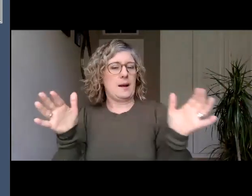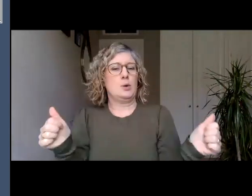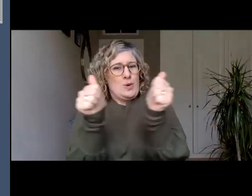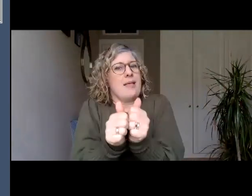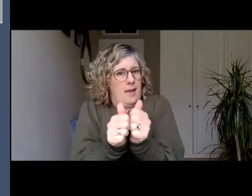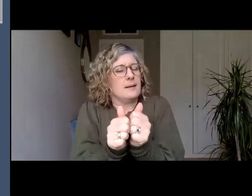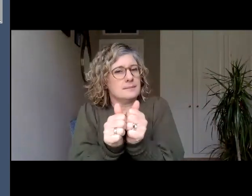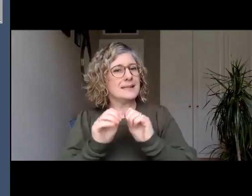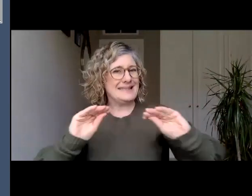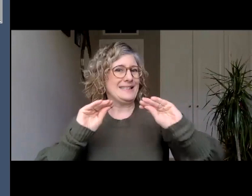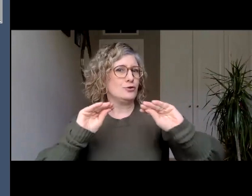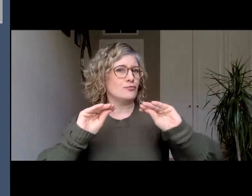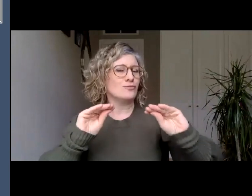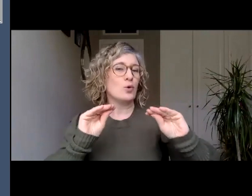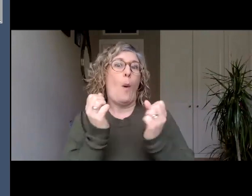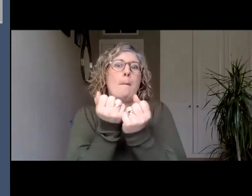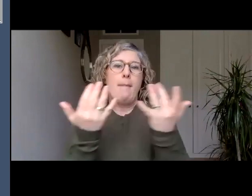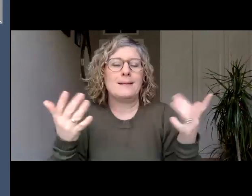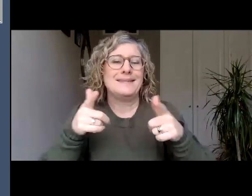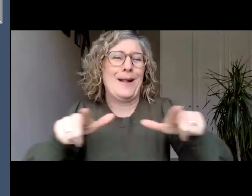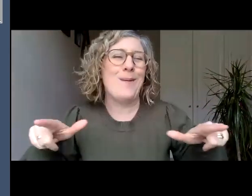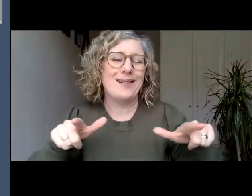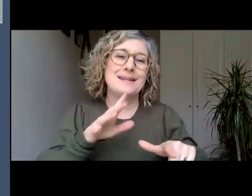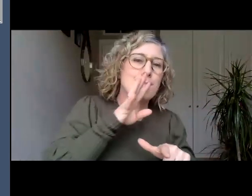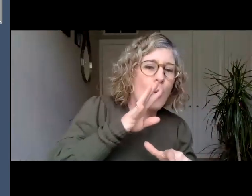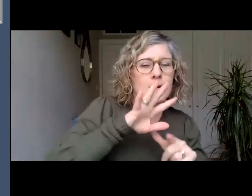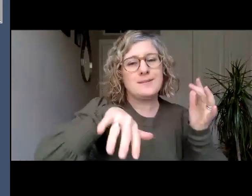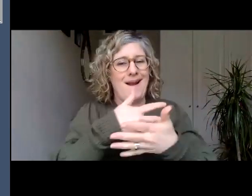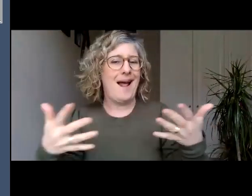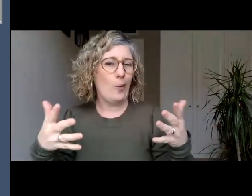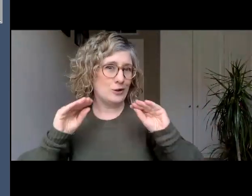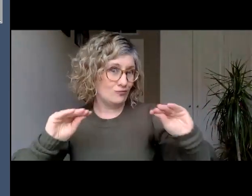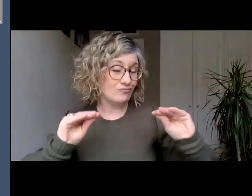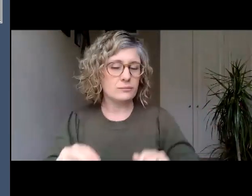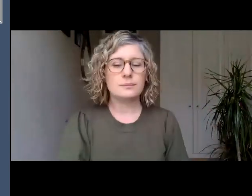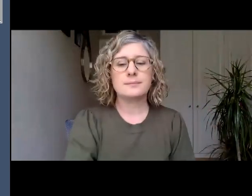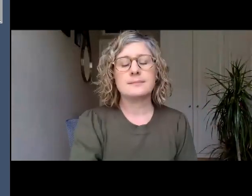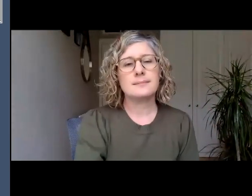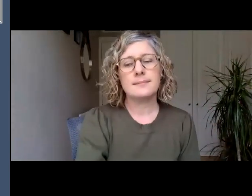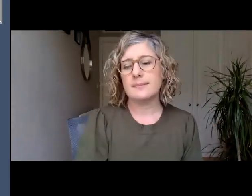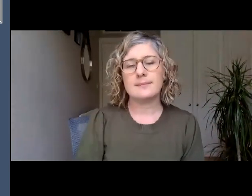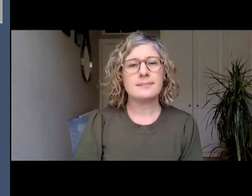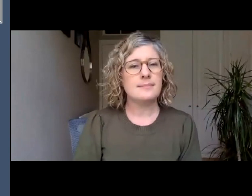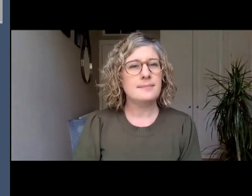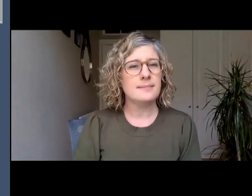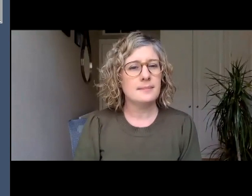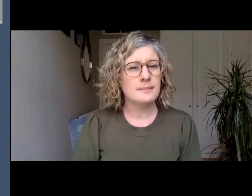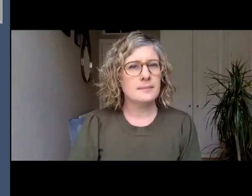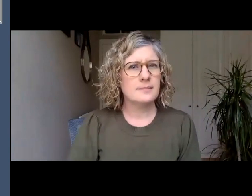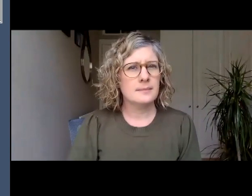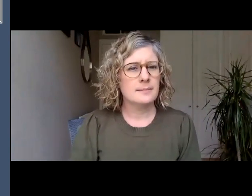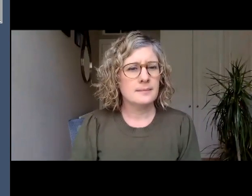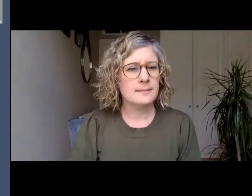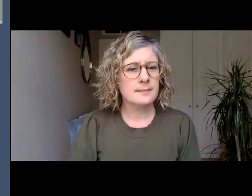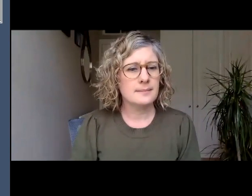catalizador perfecto para abonar a lo que ya se ofrece, porque podemos